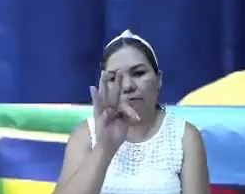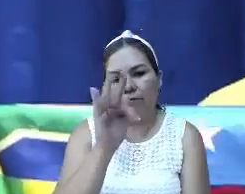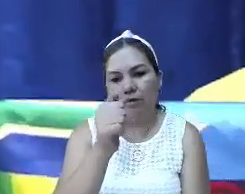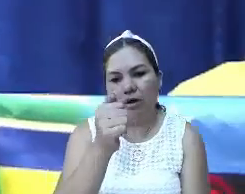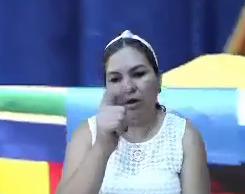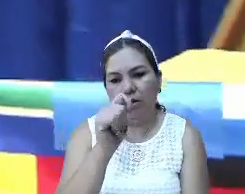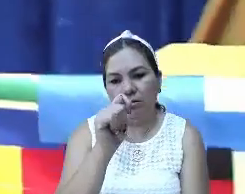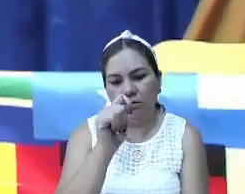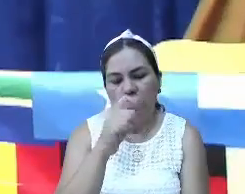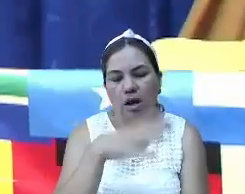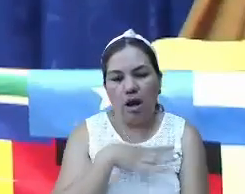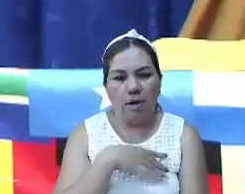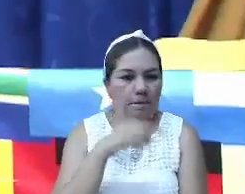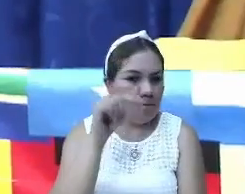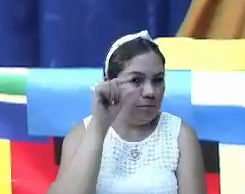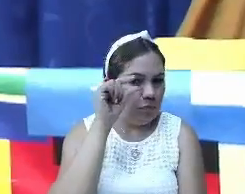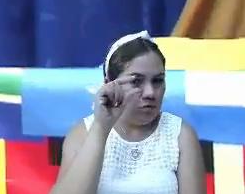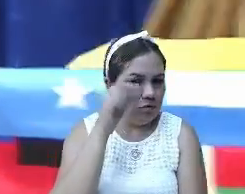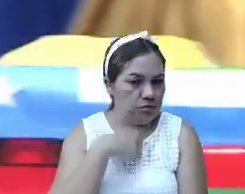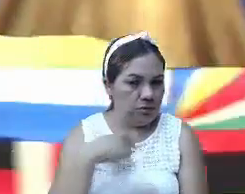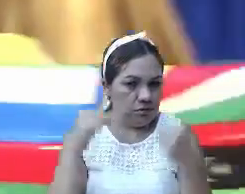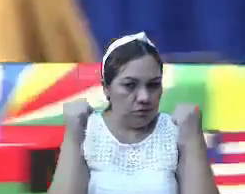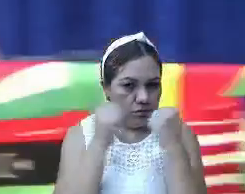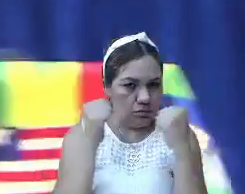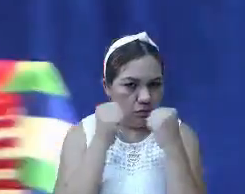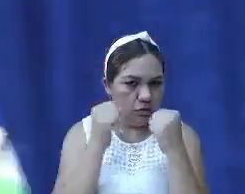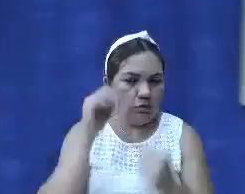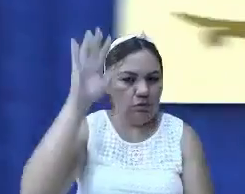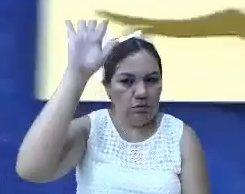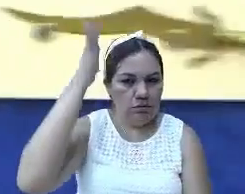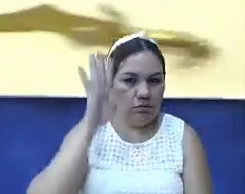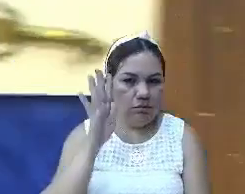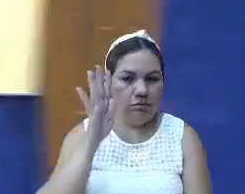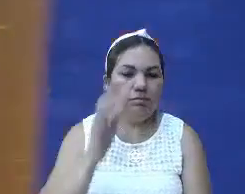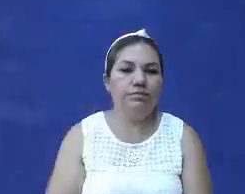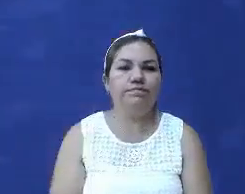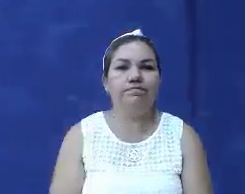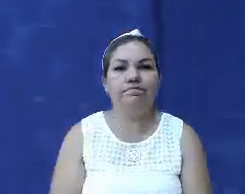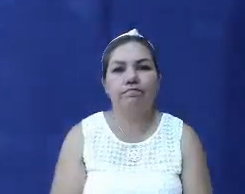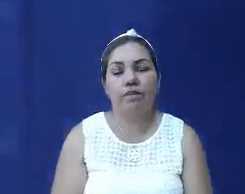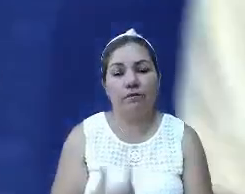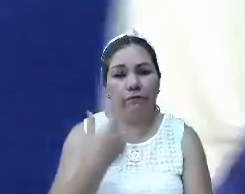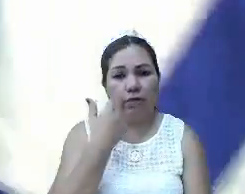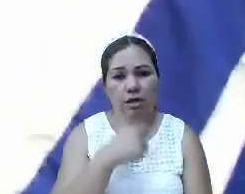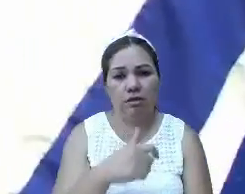Dios. Mírale a tu vecino y decirle: un poquito de temor a Dios me falta.